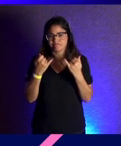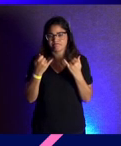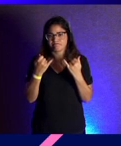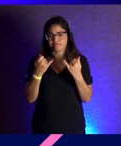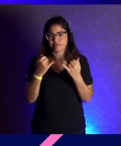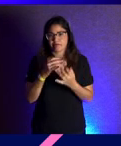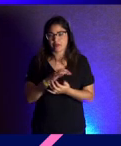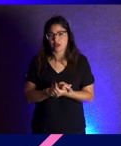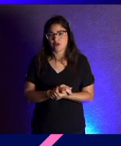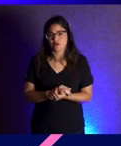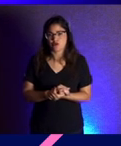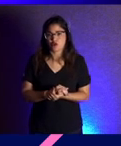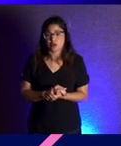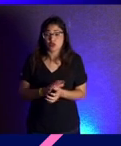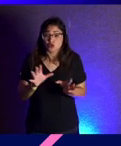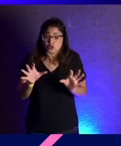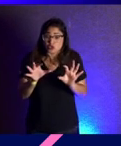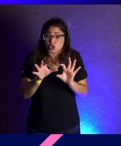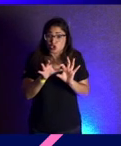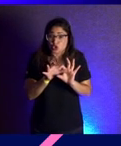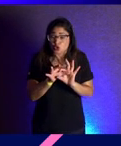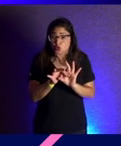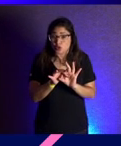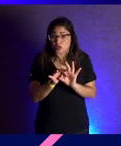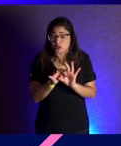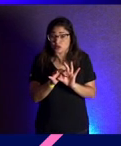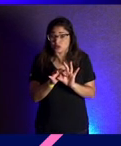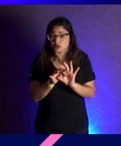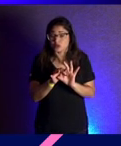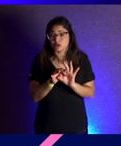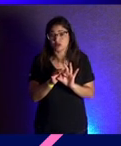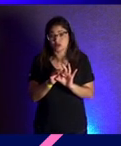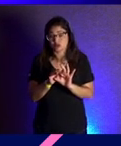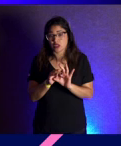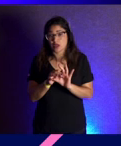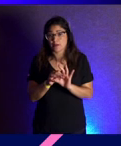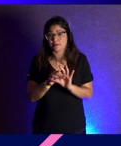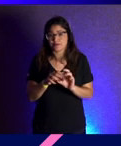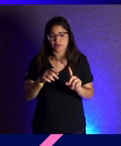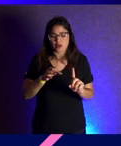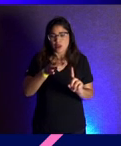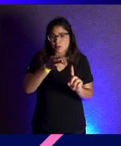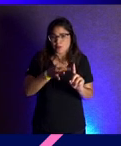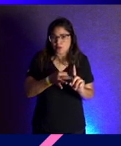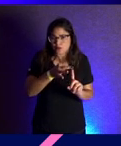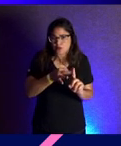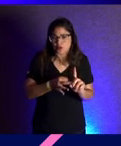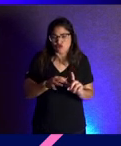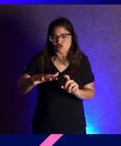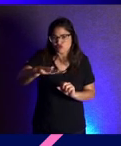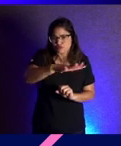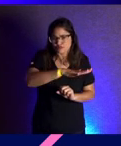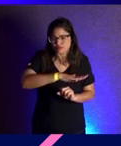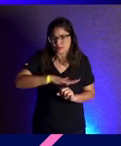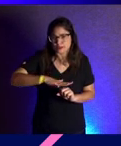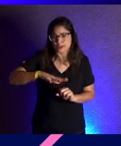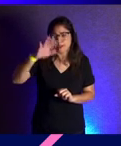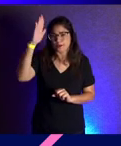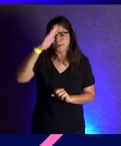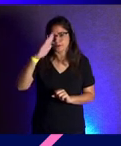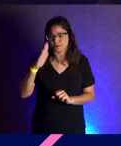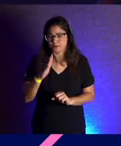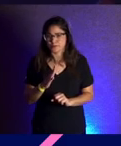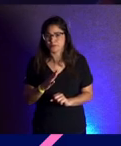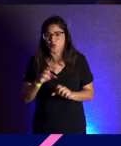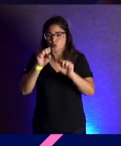la Secretaría de la Nación, incluyendo el Instituto de la Universidad, incluyendo el Fiscal General de la